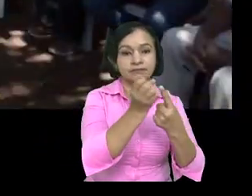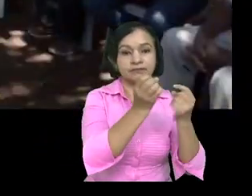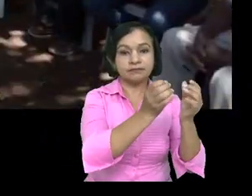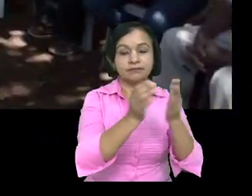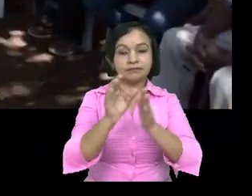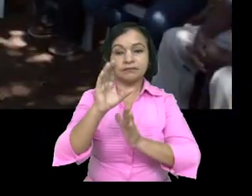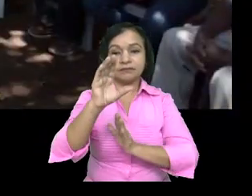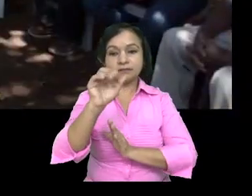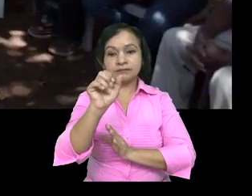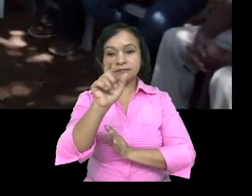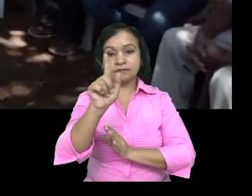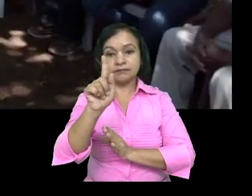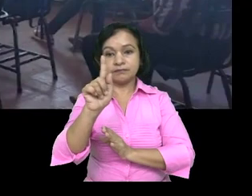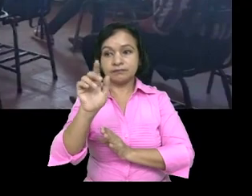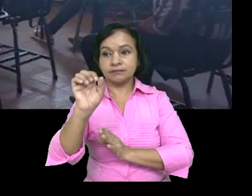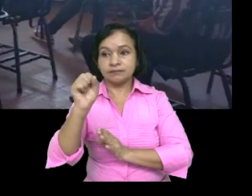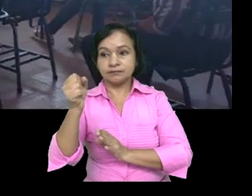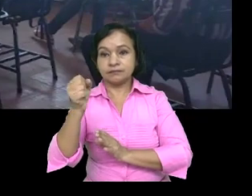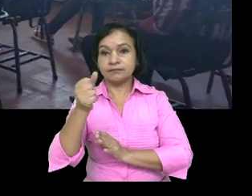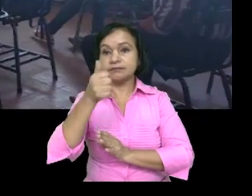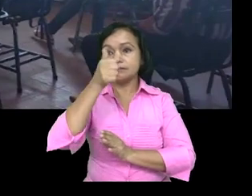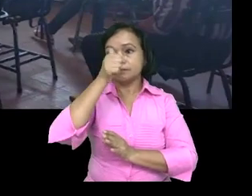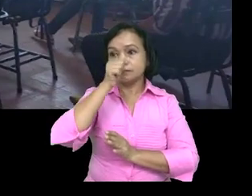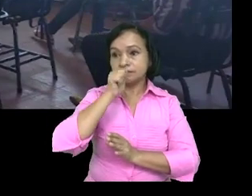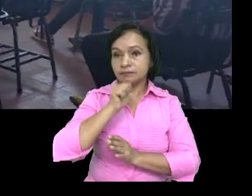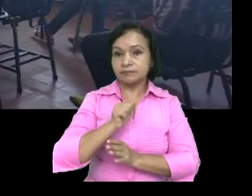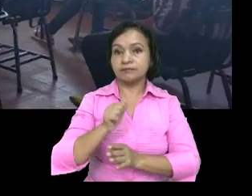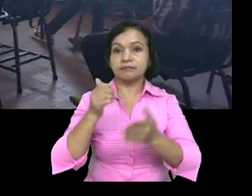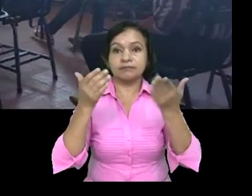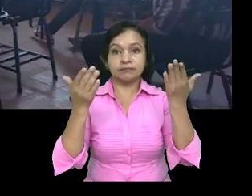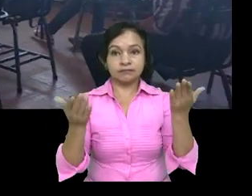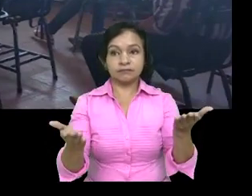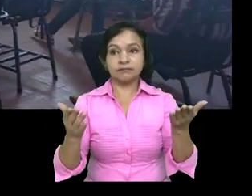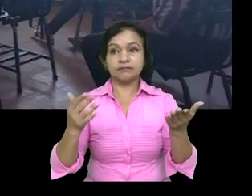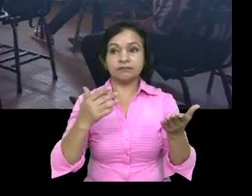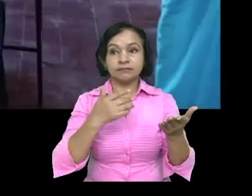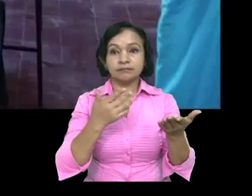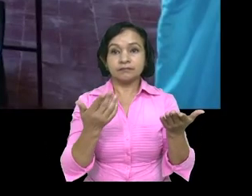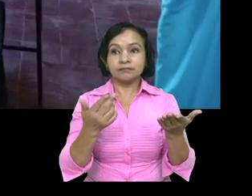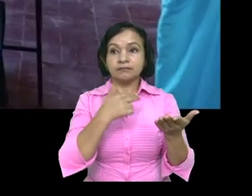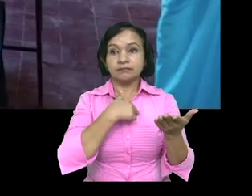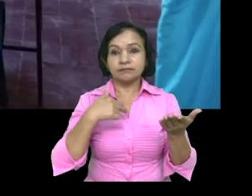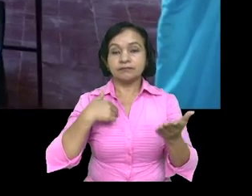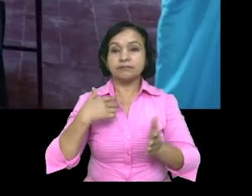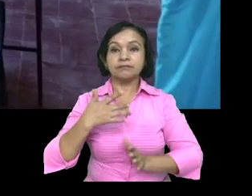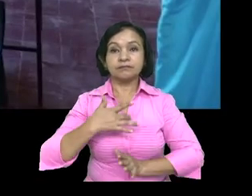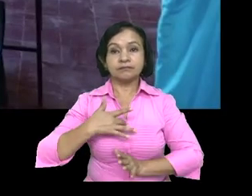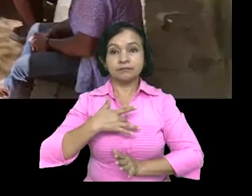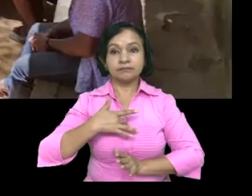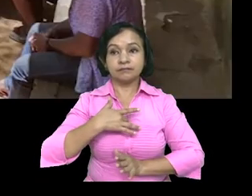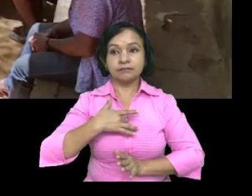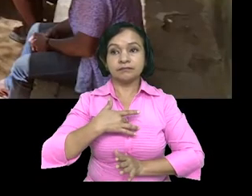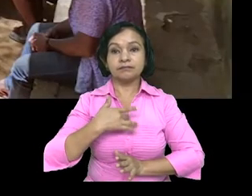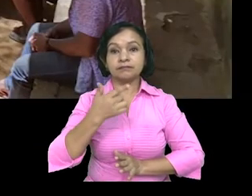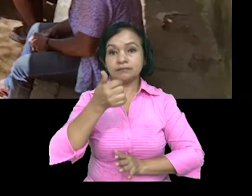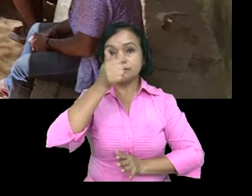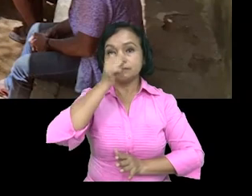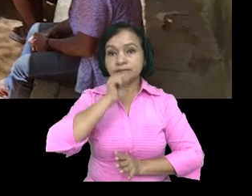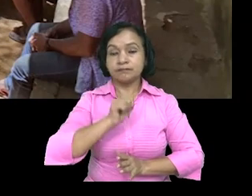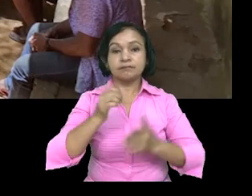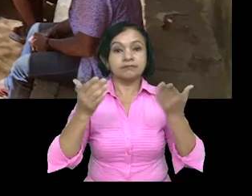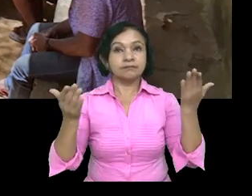CAP son Comité de Agua Potable, ¿verdad?, que nacieron por esa necesidad de darle a la